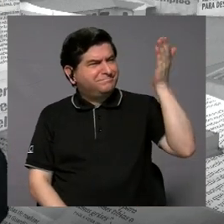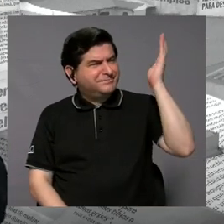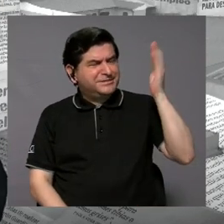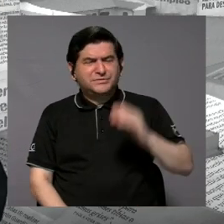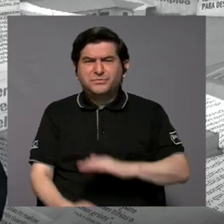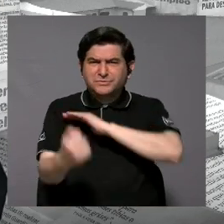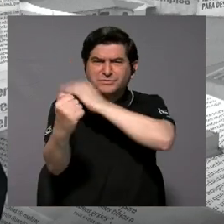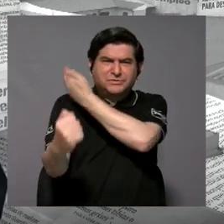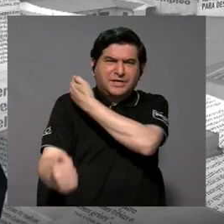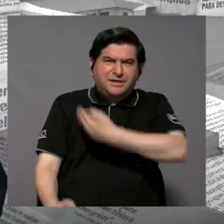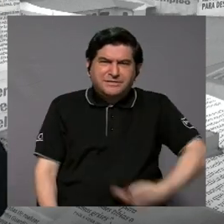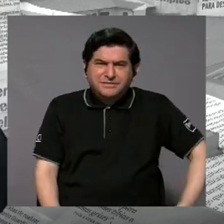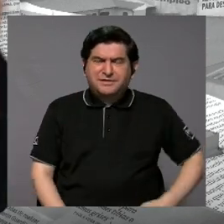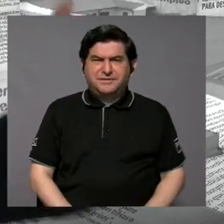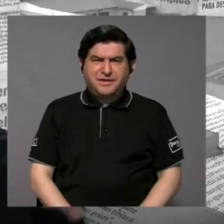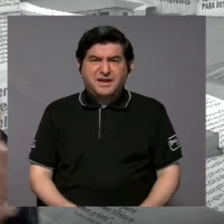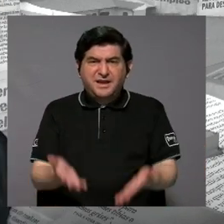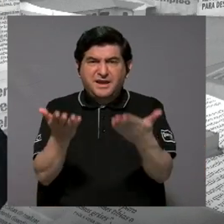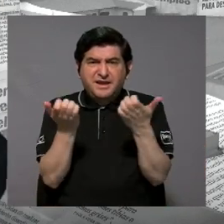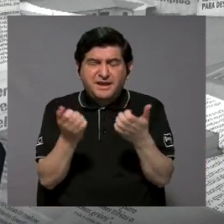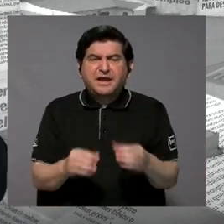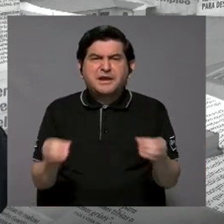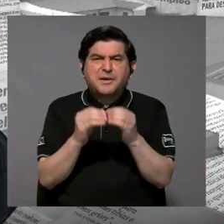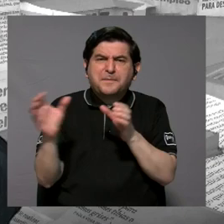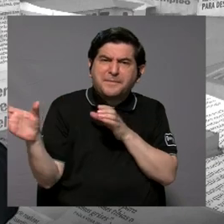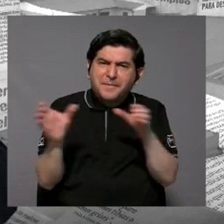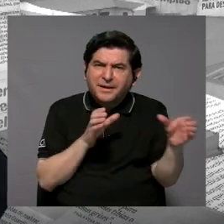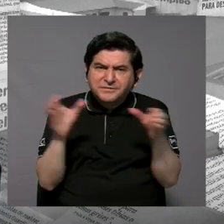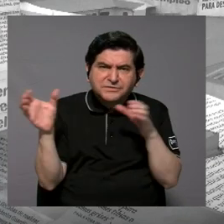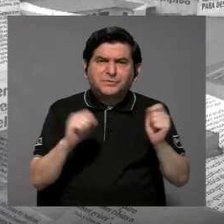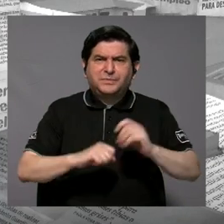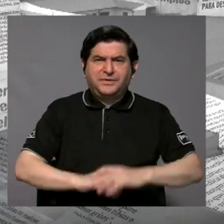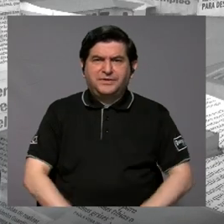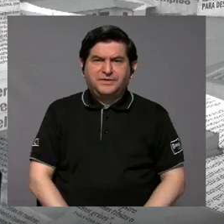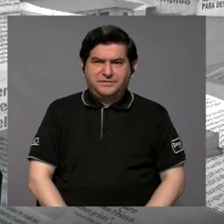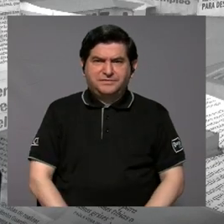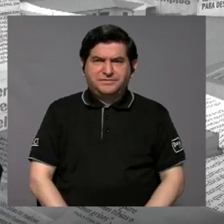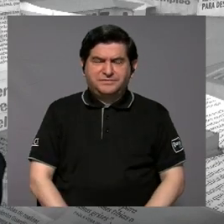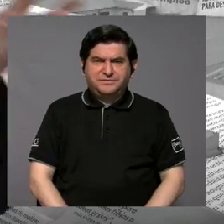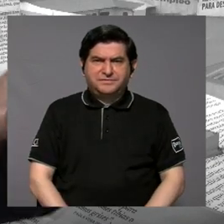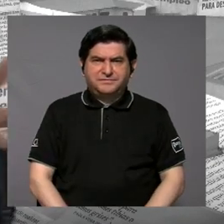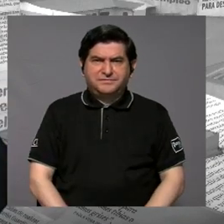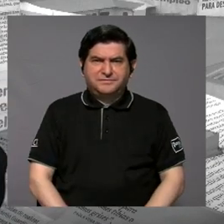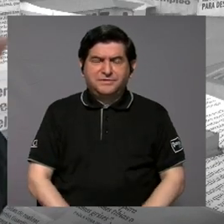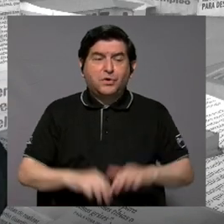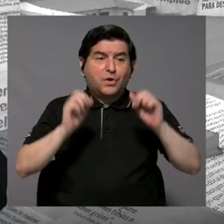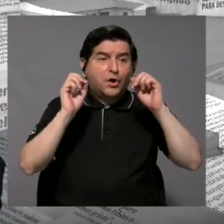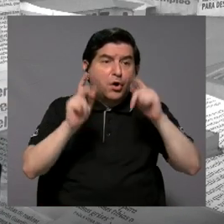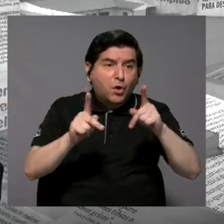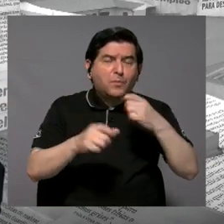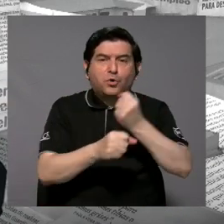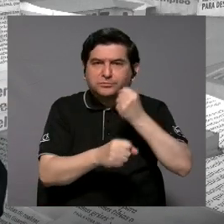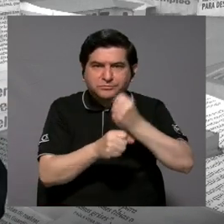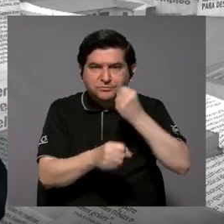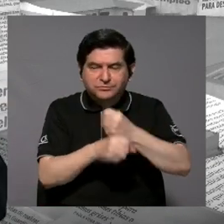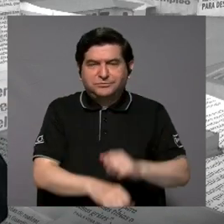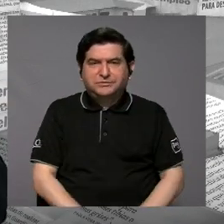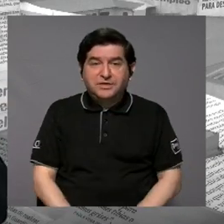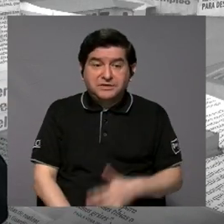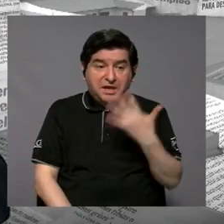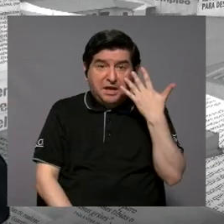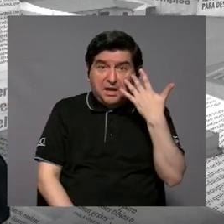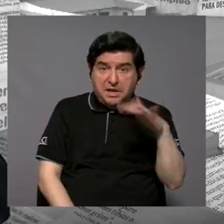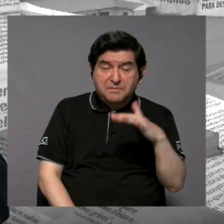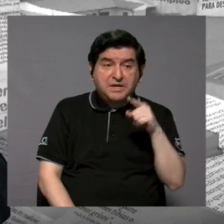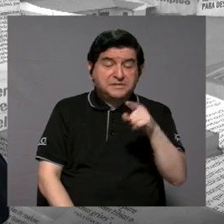del Poder Ejecutivo es que más bien quiere más comercio, que haya más posibilidades de trabajo, y